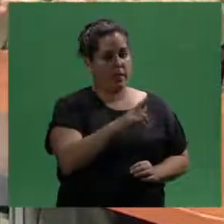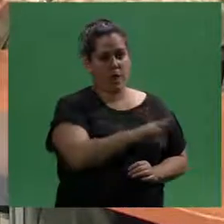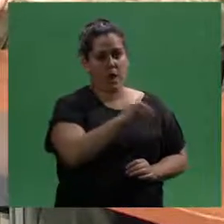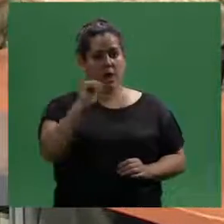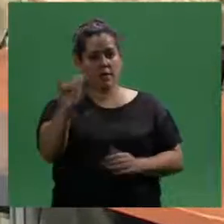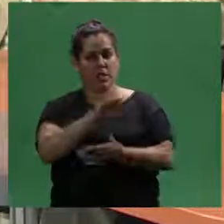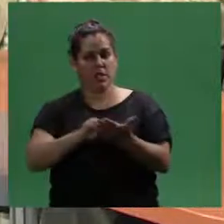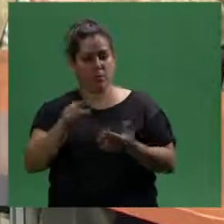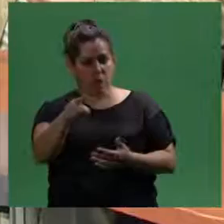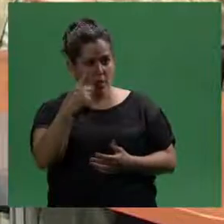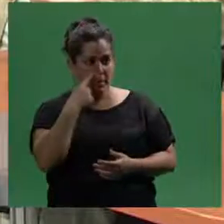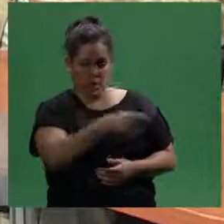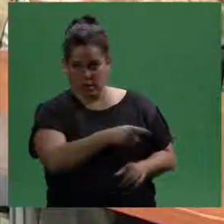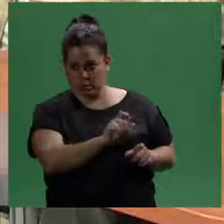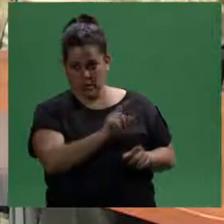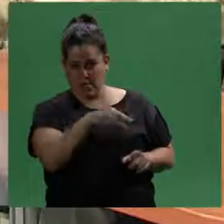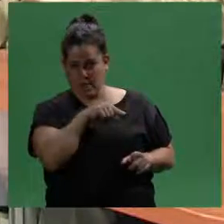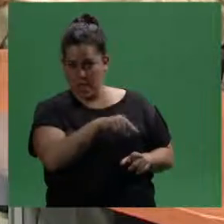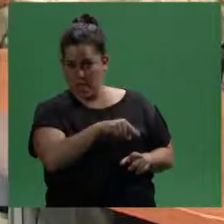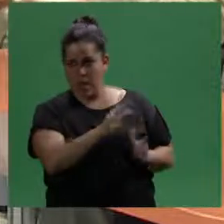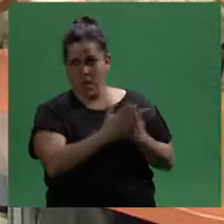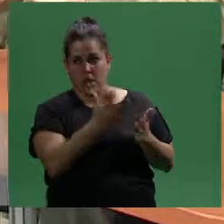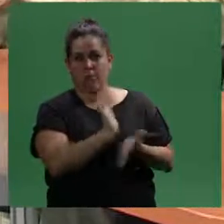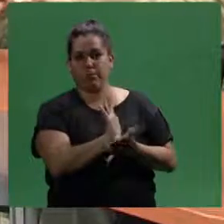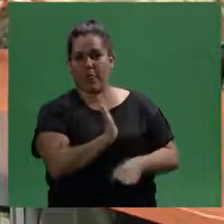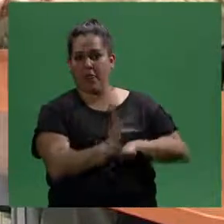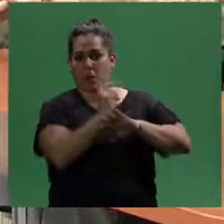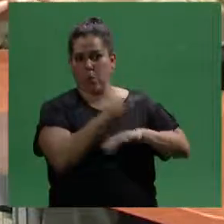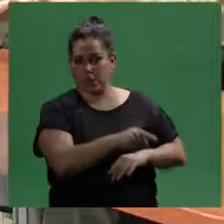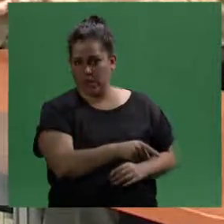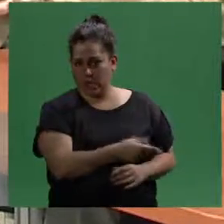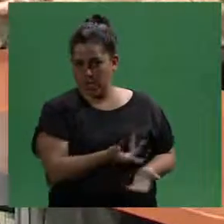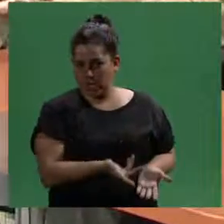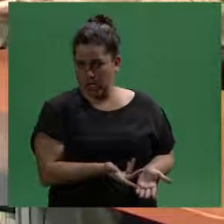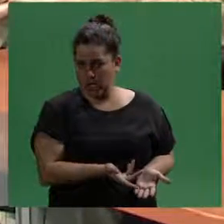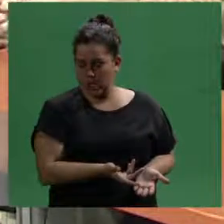avisarle a ese diputado que lo que está presentando es un archivo de un delincuente que está siendo juzgado.